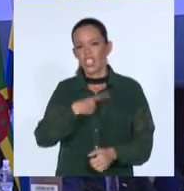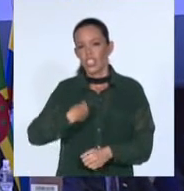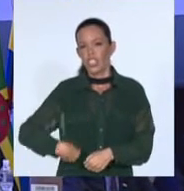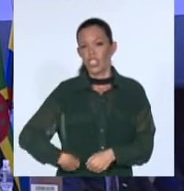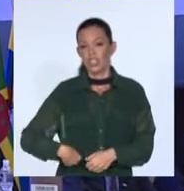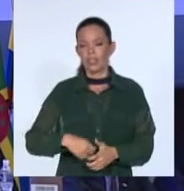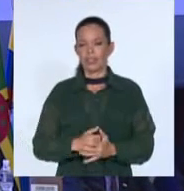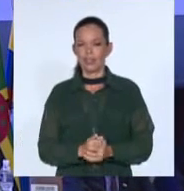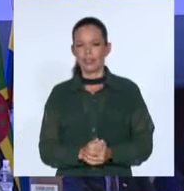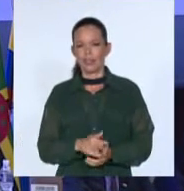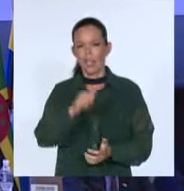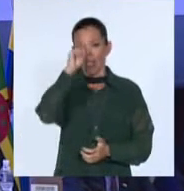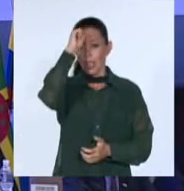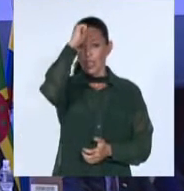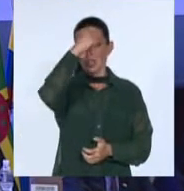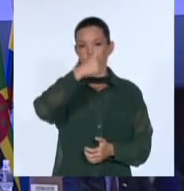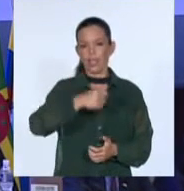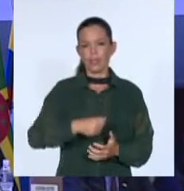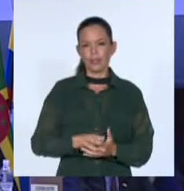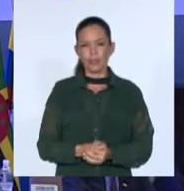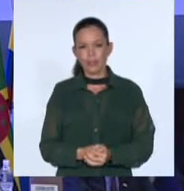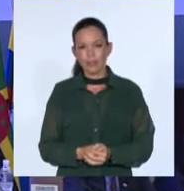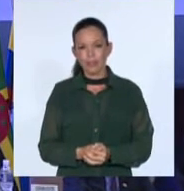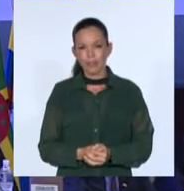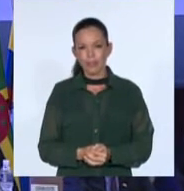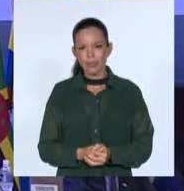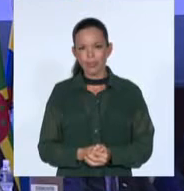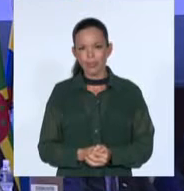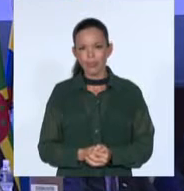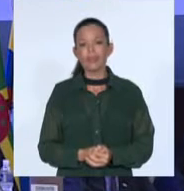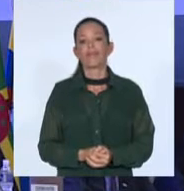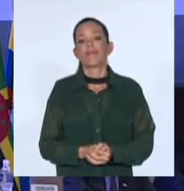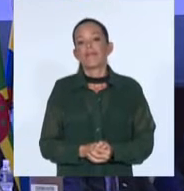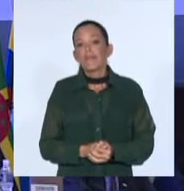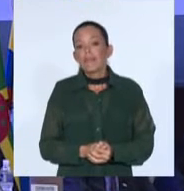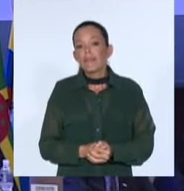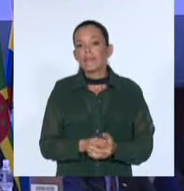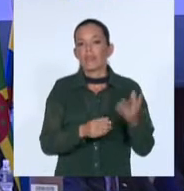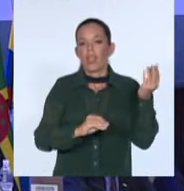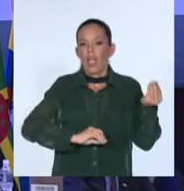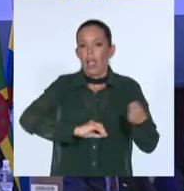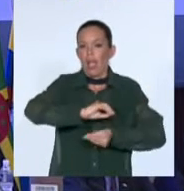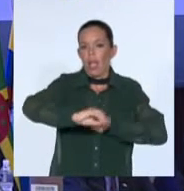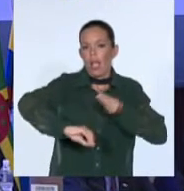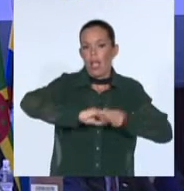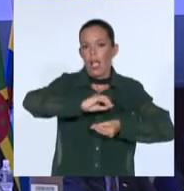India, que cambian diametralmente el comercio internacional.